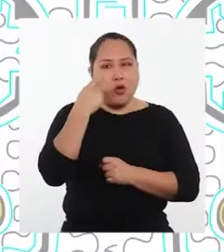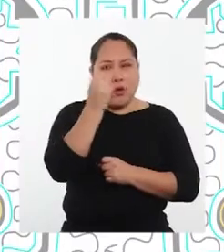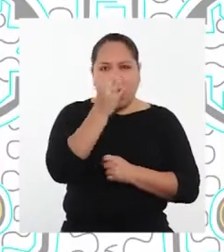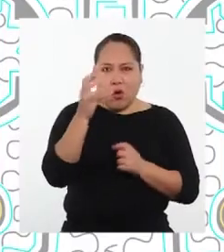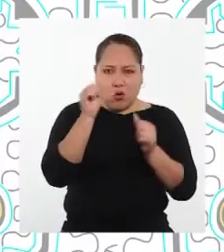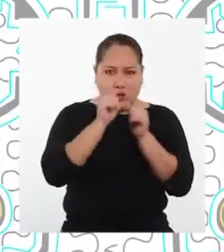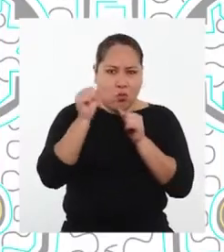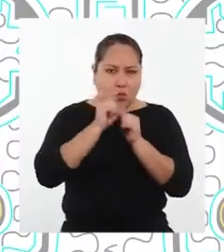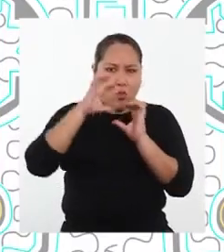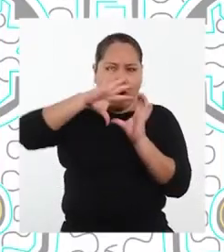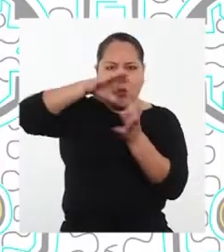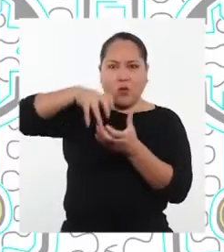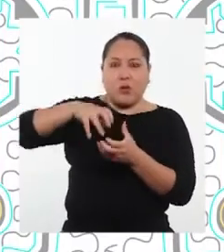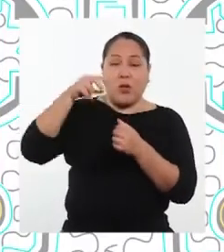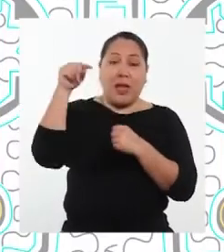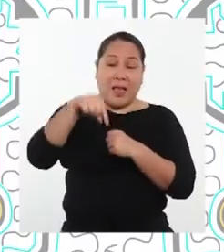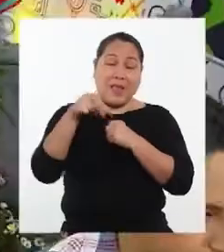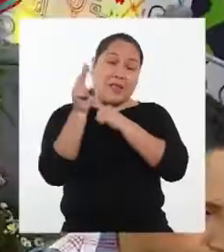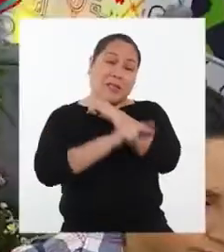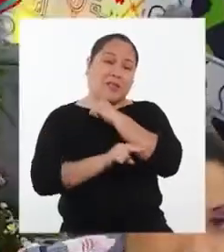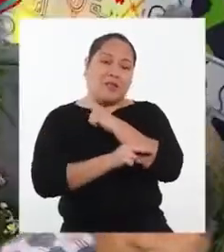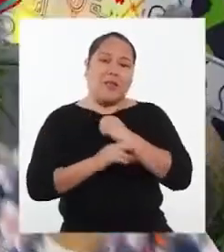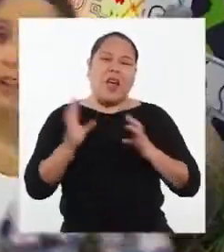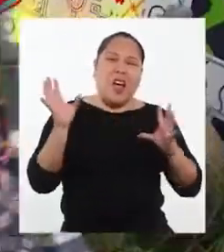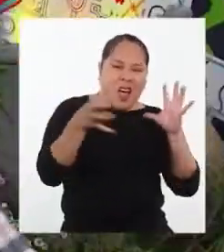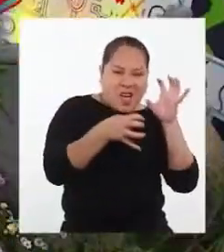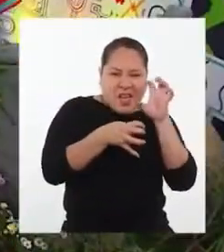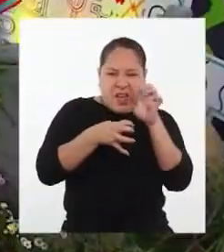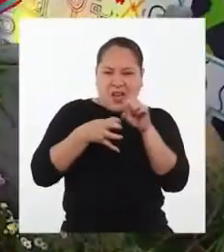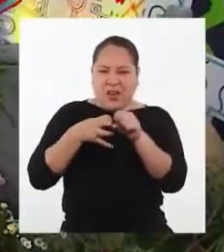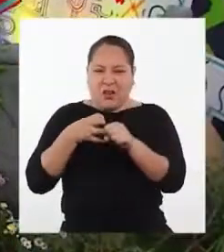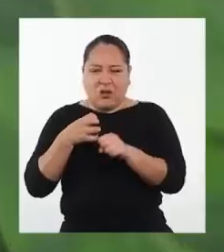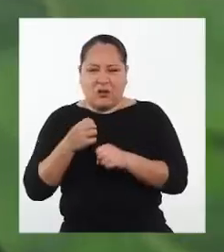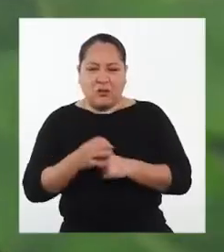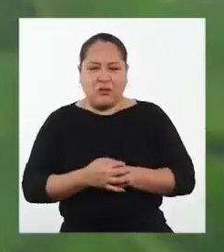algunas cifras mundiales y nacionales.